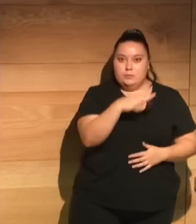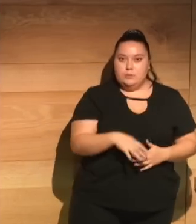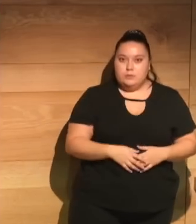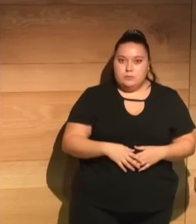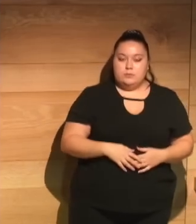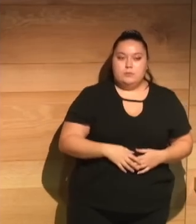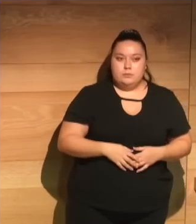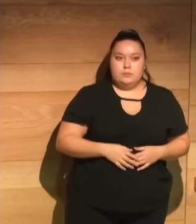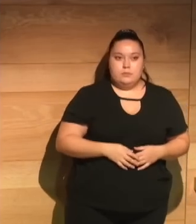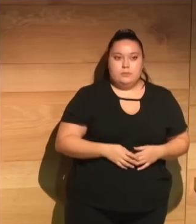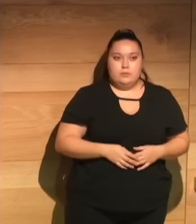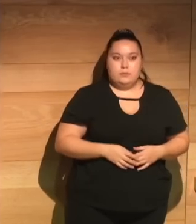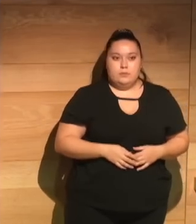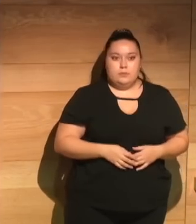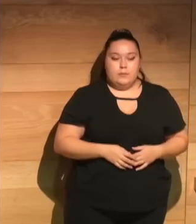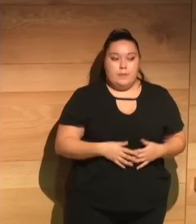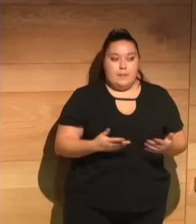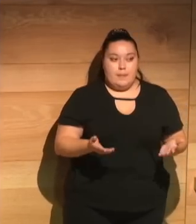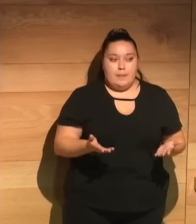pues también coincide